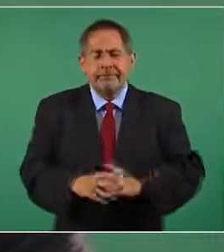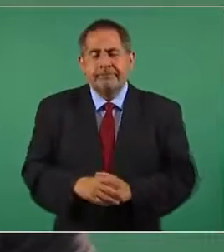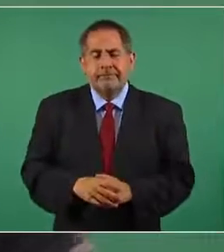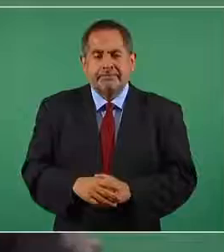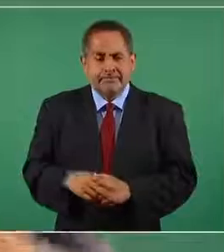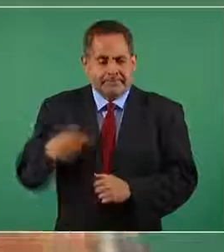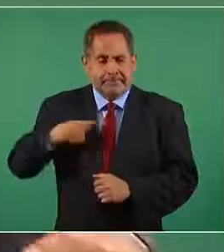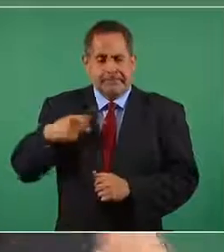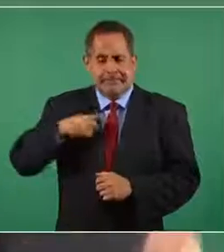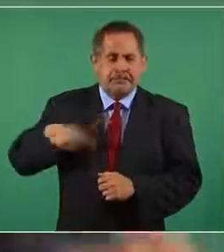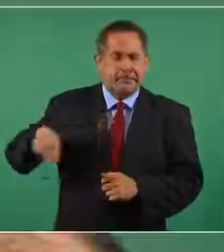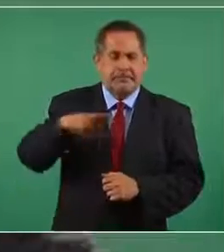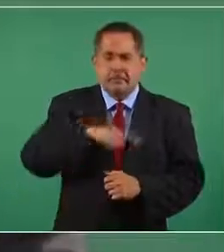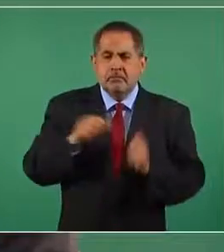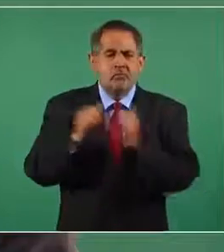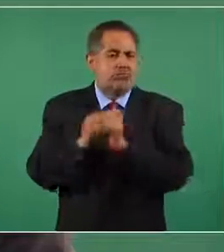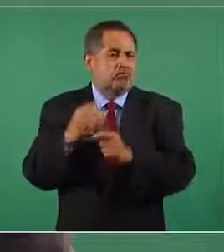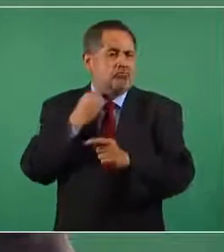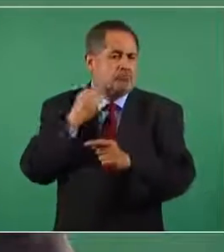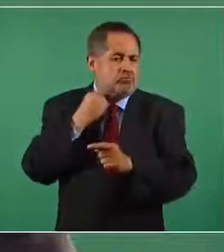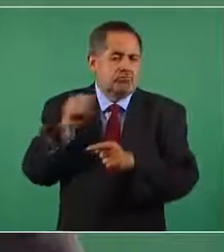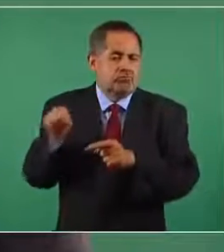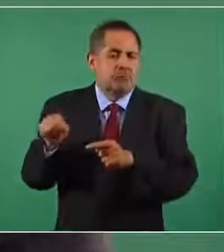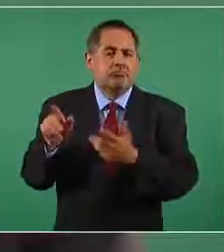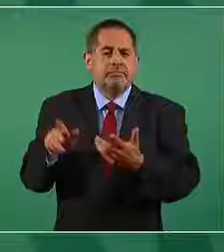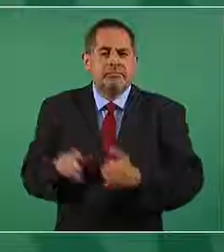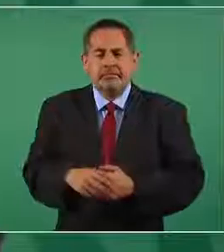que la gente pueda tener abogados